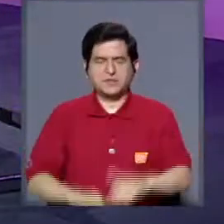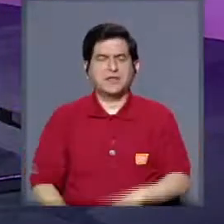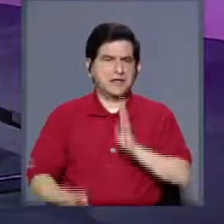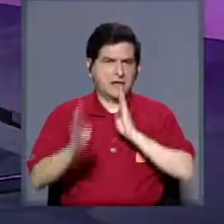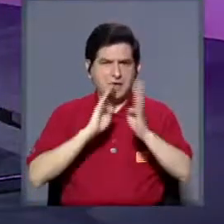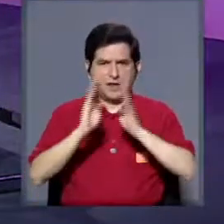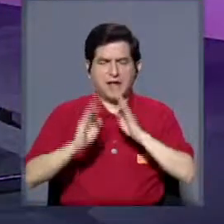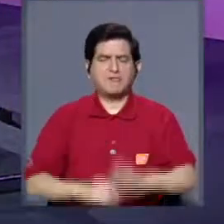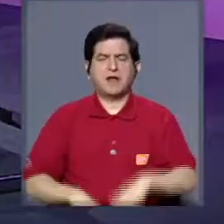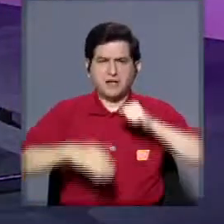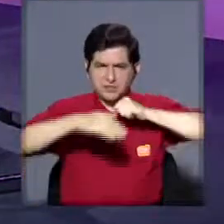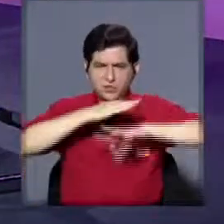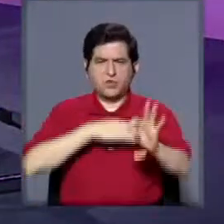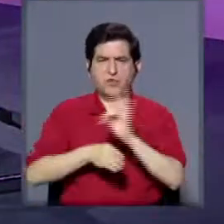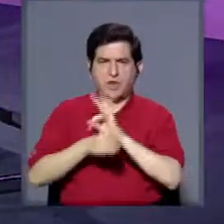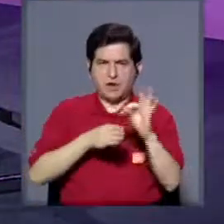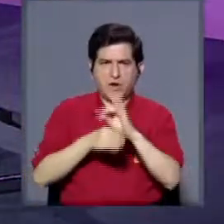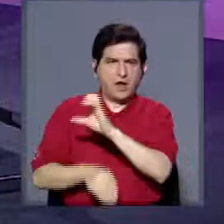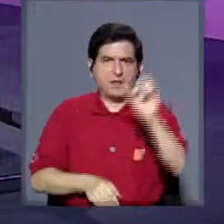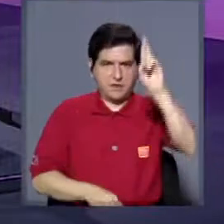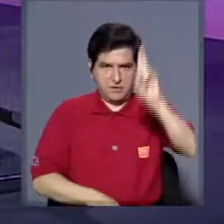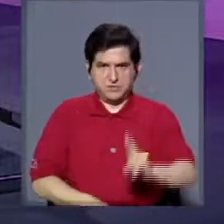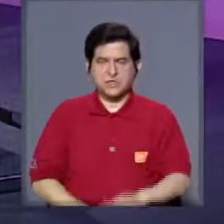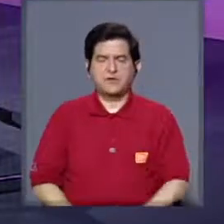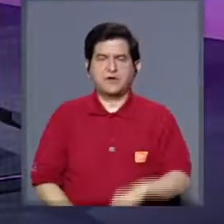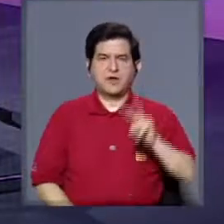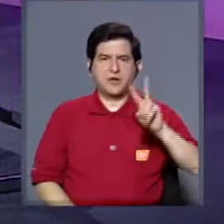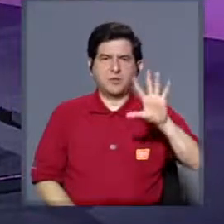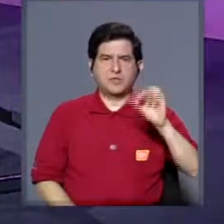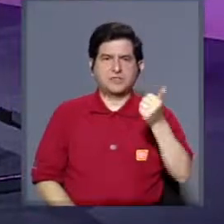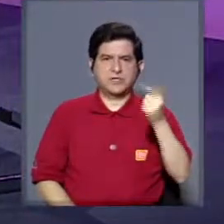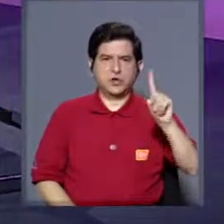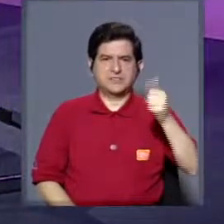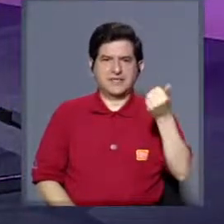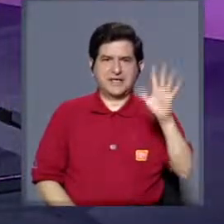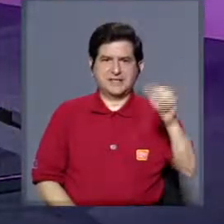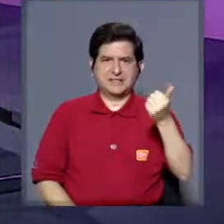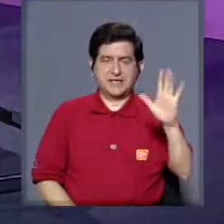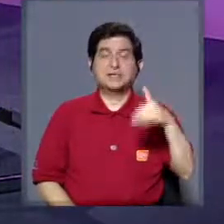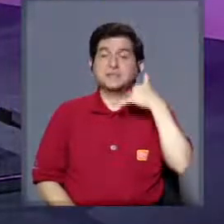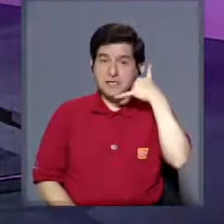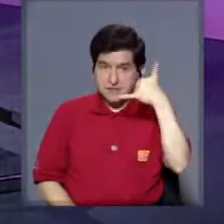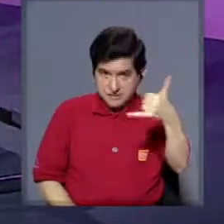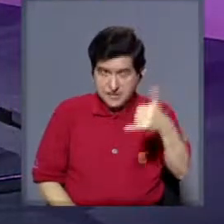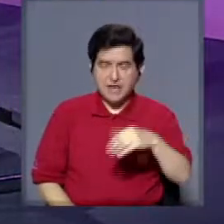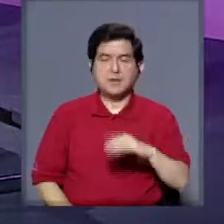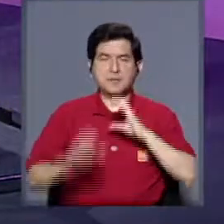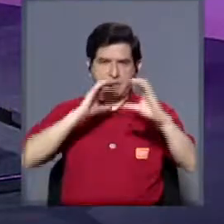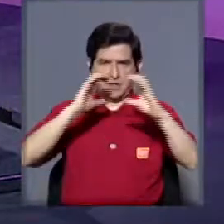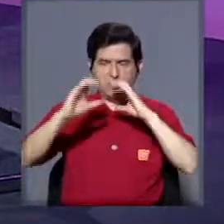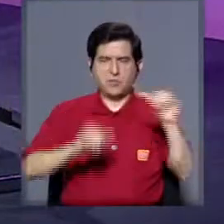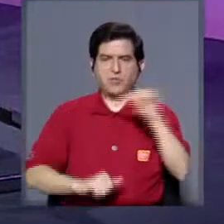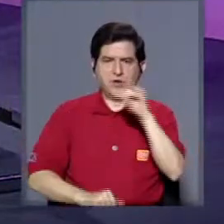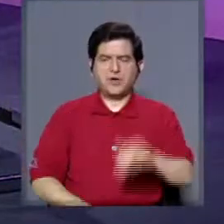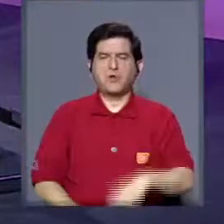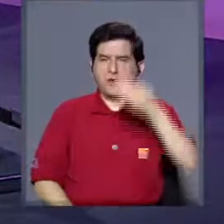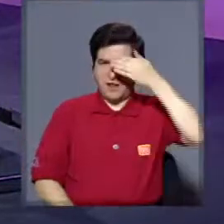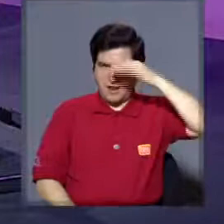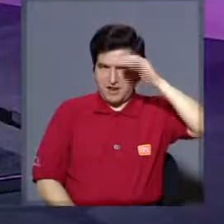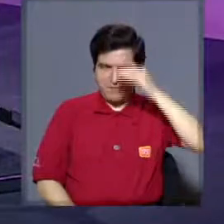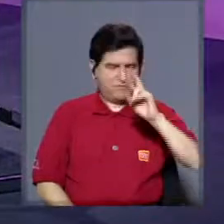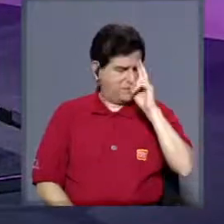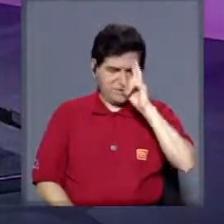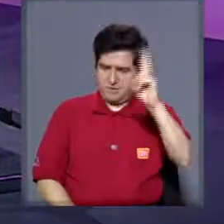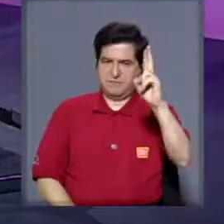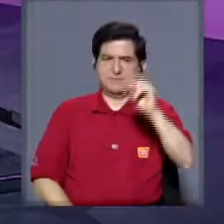hablando sobre el aborto terapéutico en costa rica 25 11 15 15 puede llamarnos y comunicarse también poner su facebook